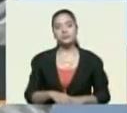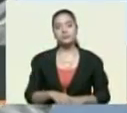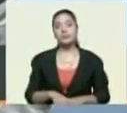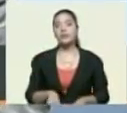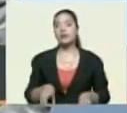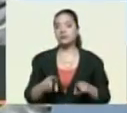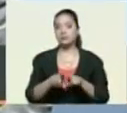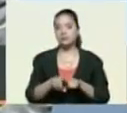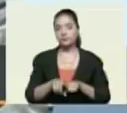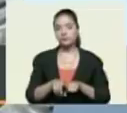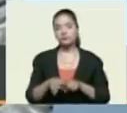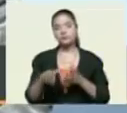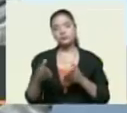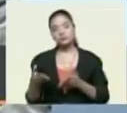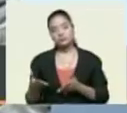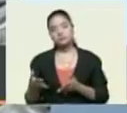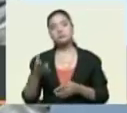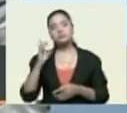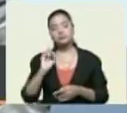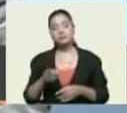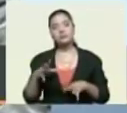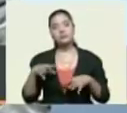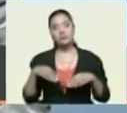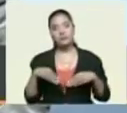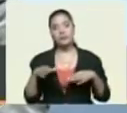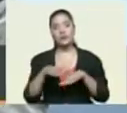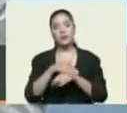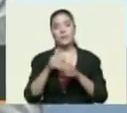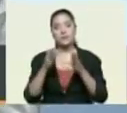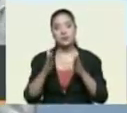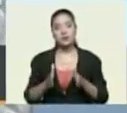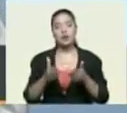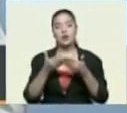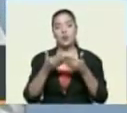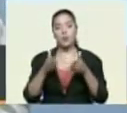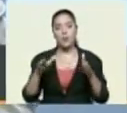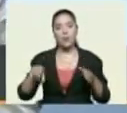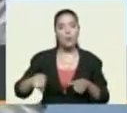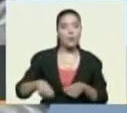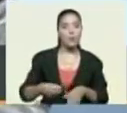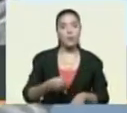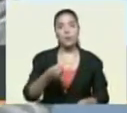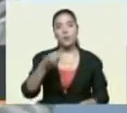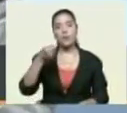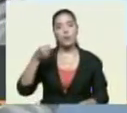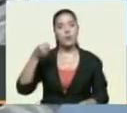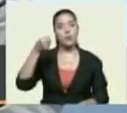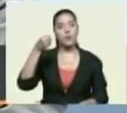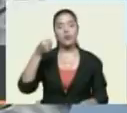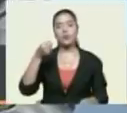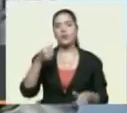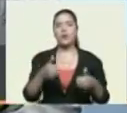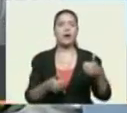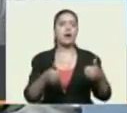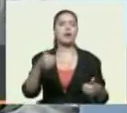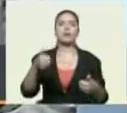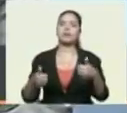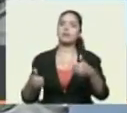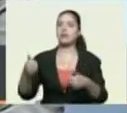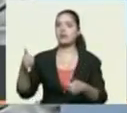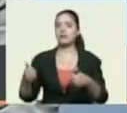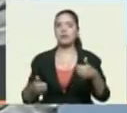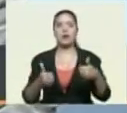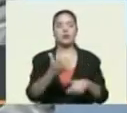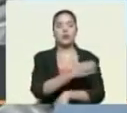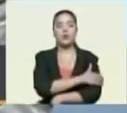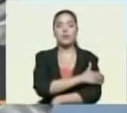igual que debemos reconocer como Ministerio Público que candidatos del sector que